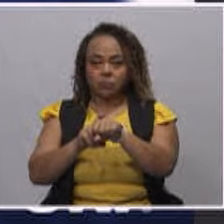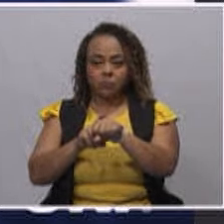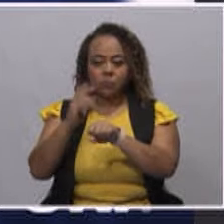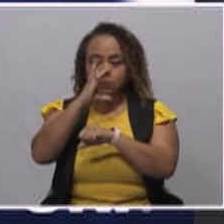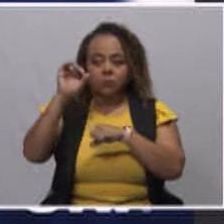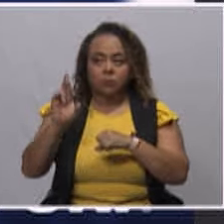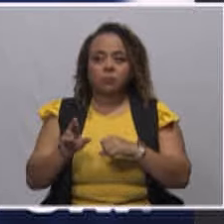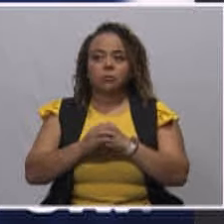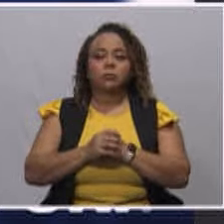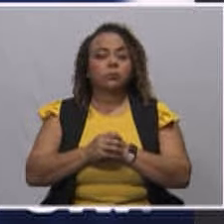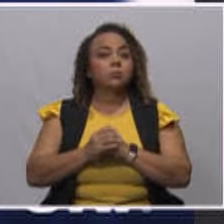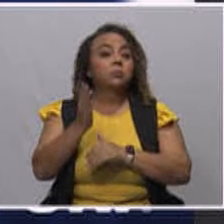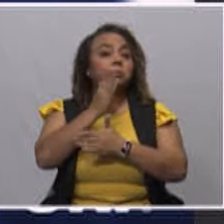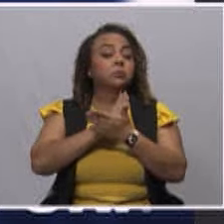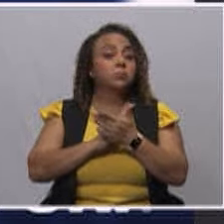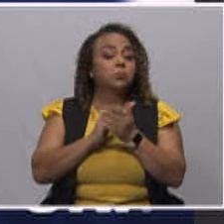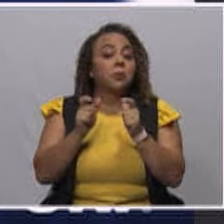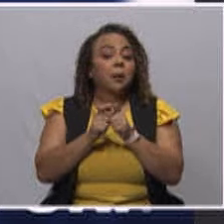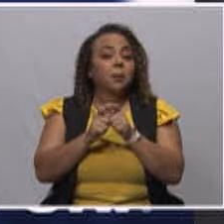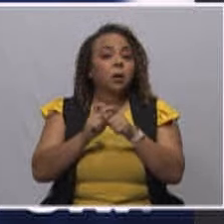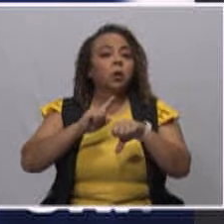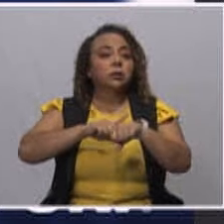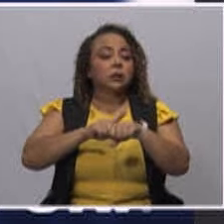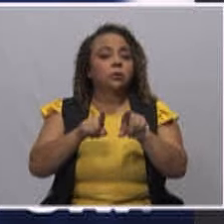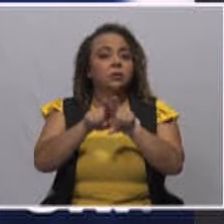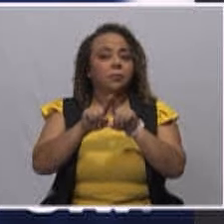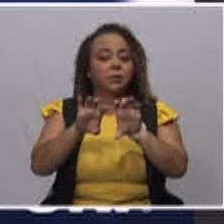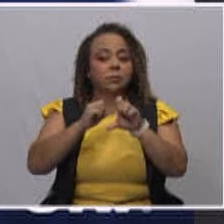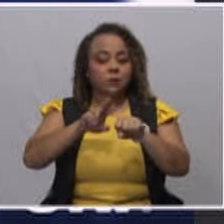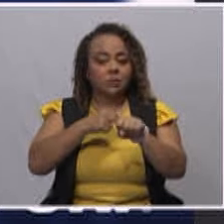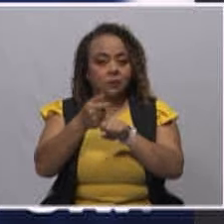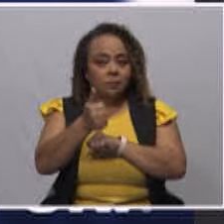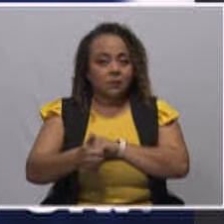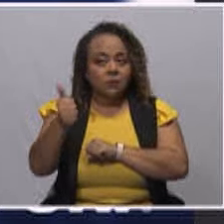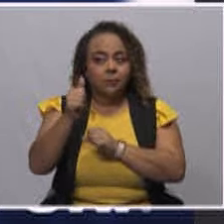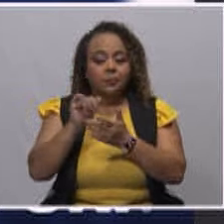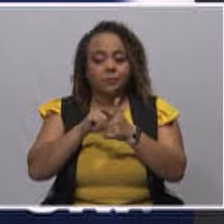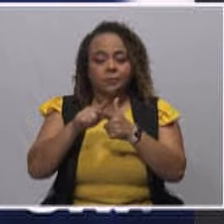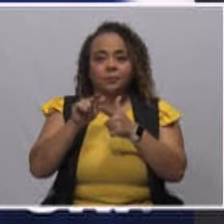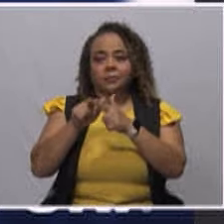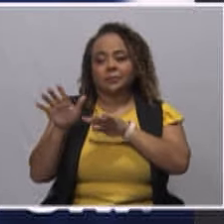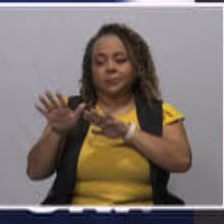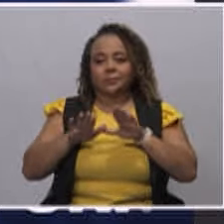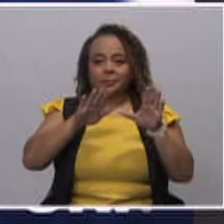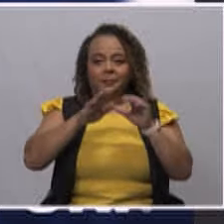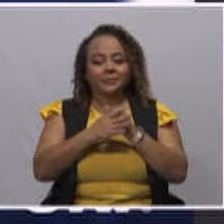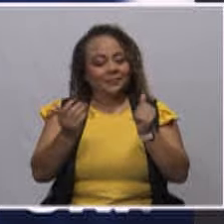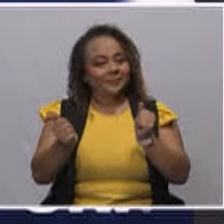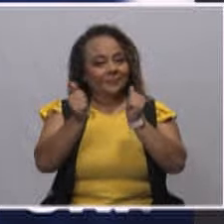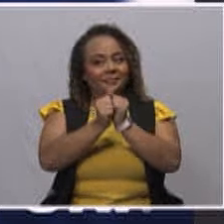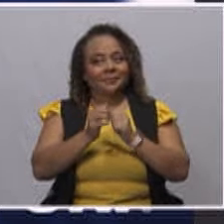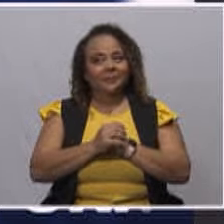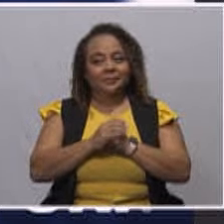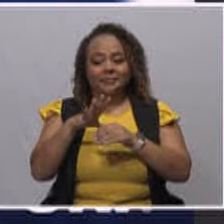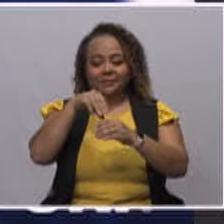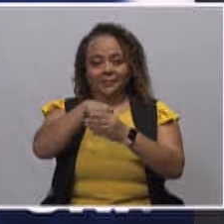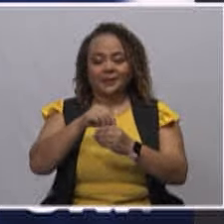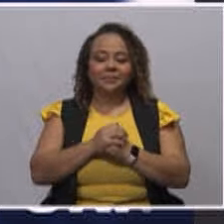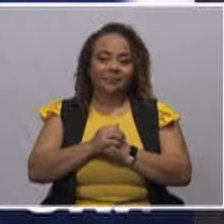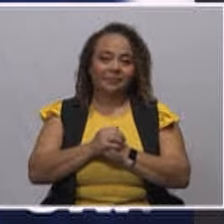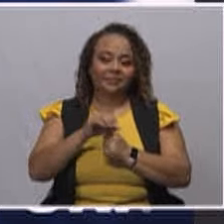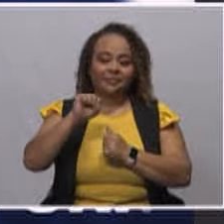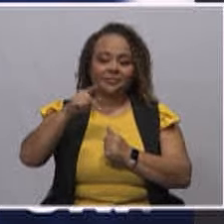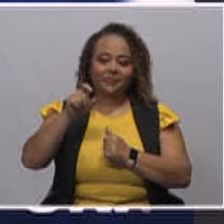de Costa Rica ha estado en algunos microciclos también de selección mayor Entonces ese será el guardameta que acompañe o que sea parte verdad de estos